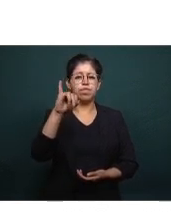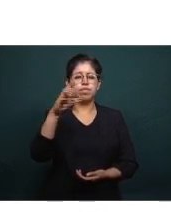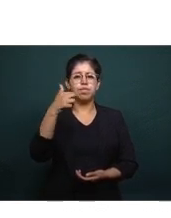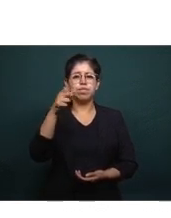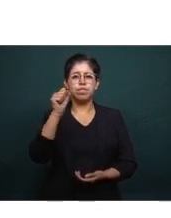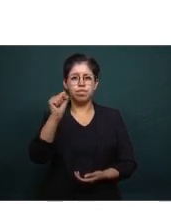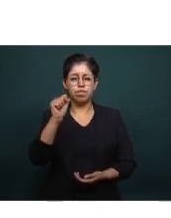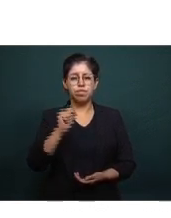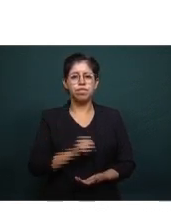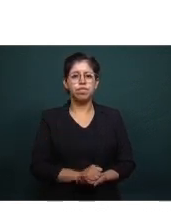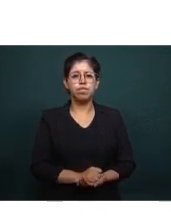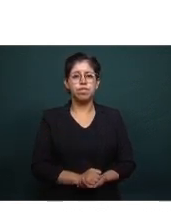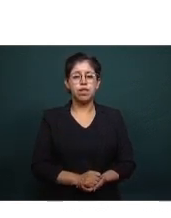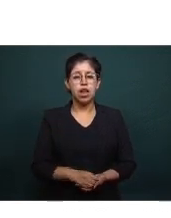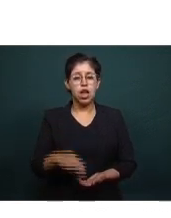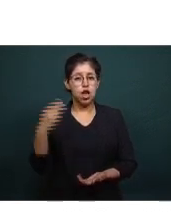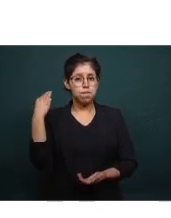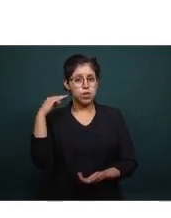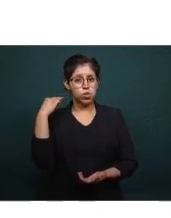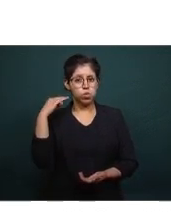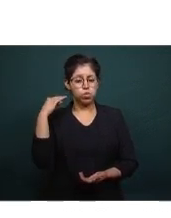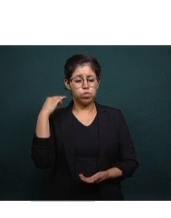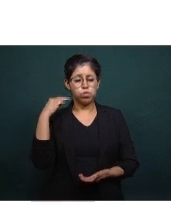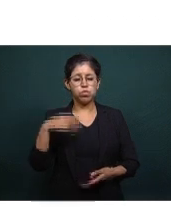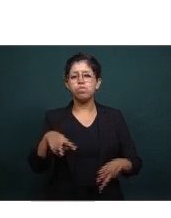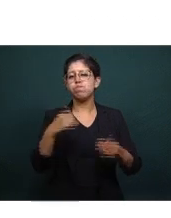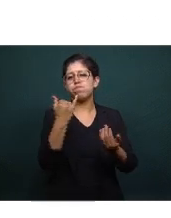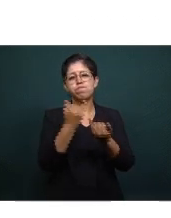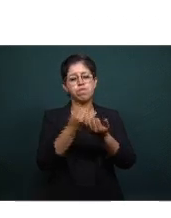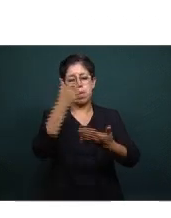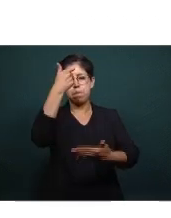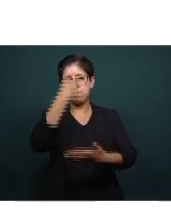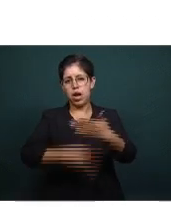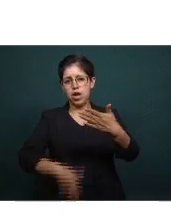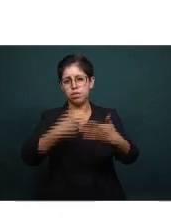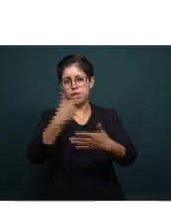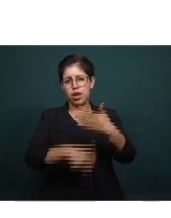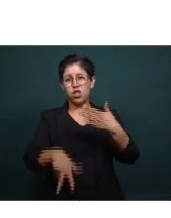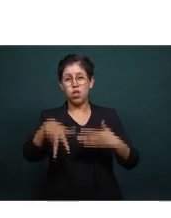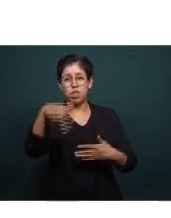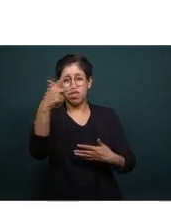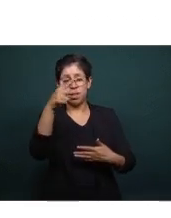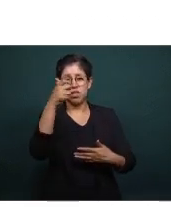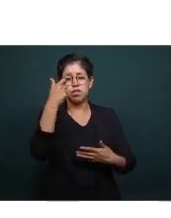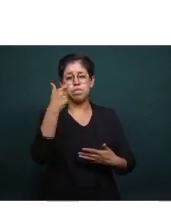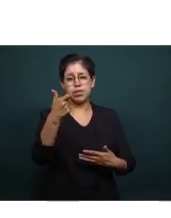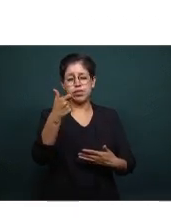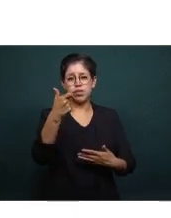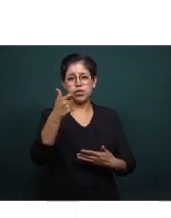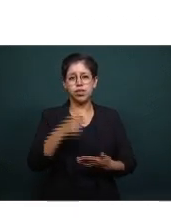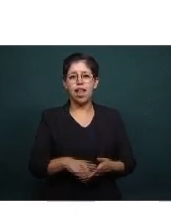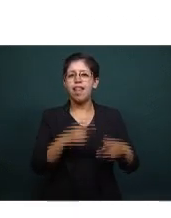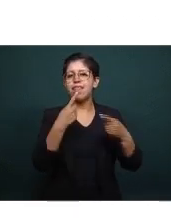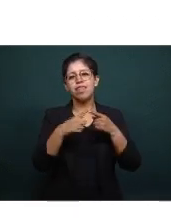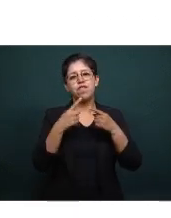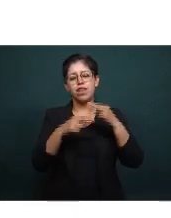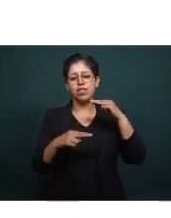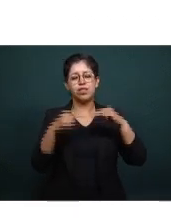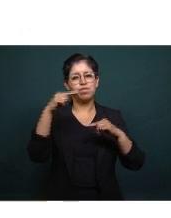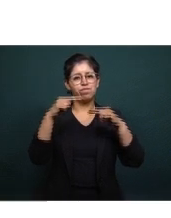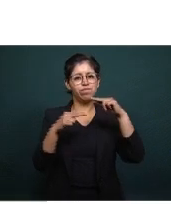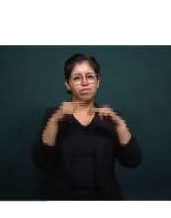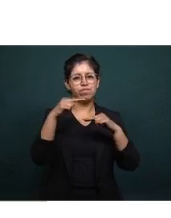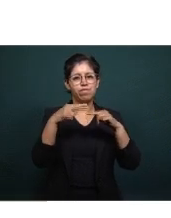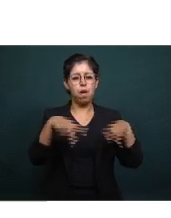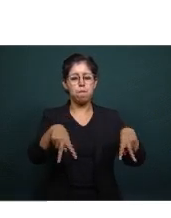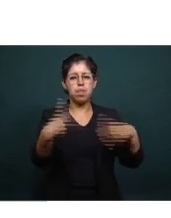SADCB en Tarímbaro, Michoacán, presenta el precio más bajo a 13 pesos con 84 centavos por kilo, un margen de 3 pesos